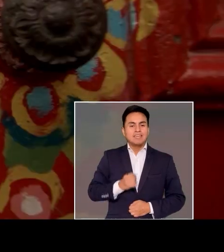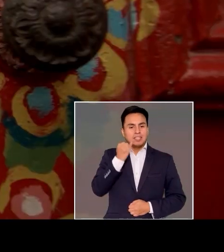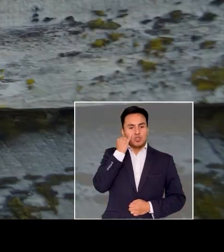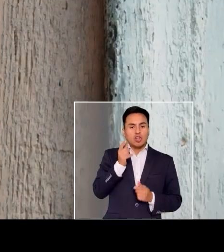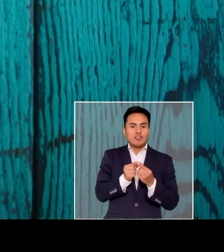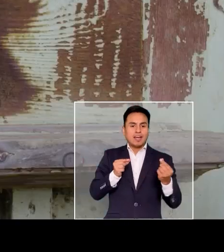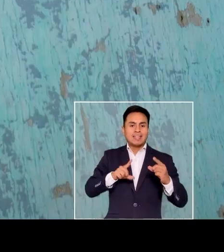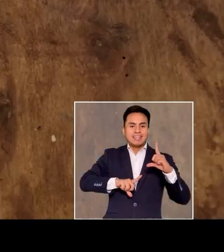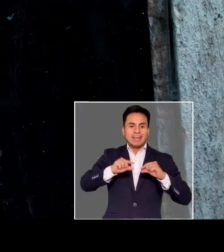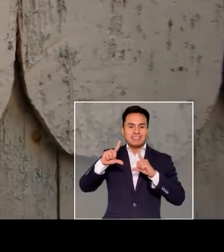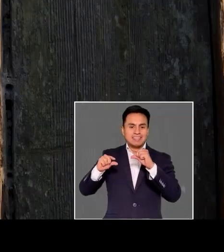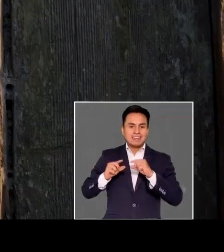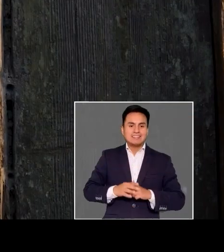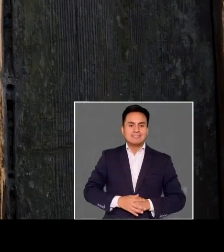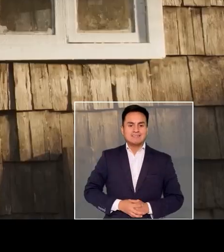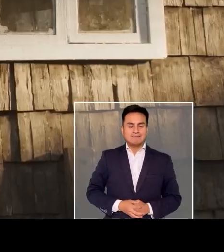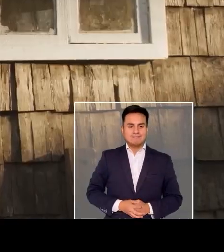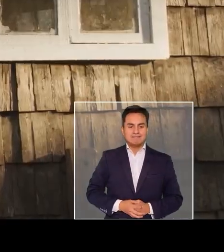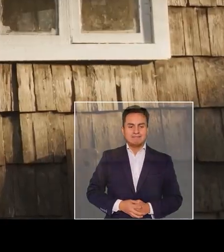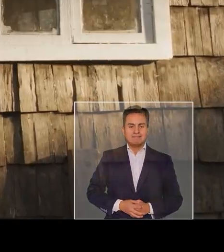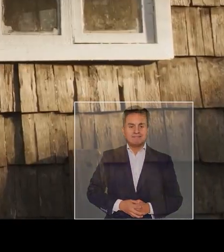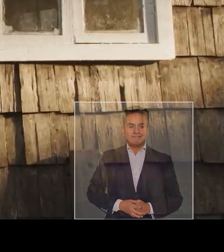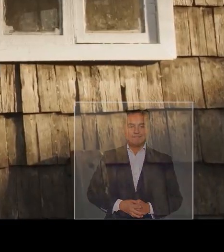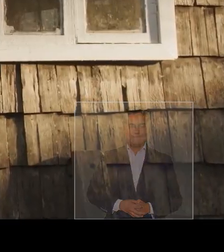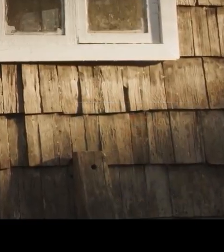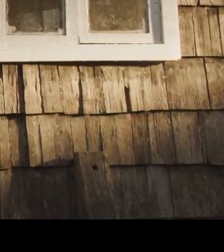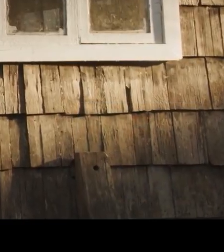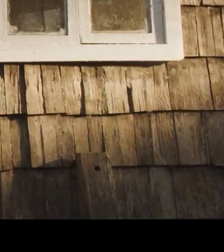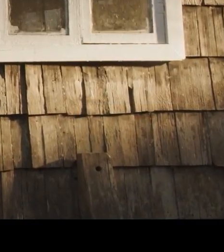censo2024.cl. Instituto Nacional de Estadísticas.